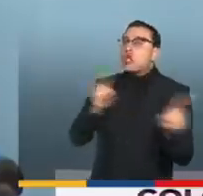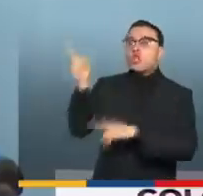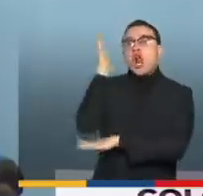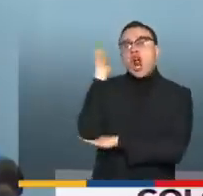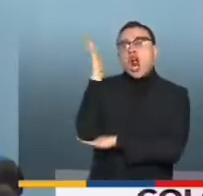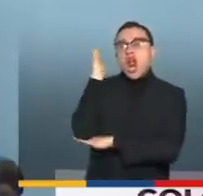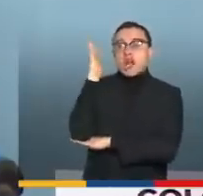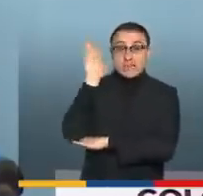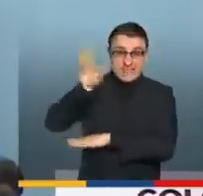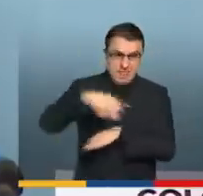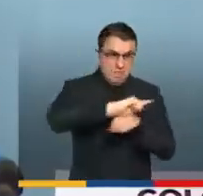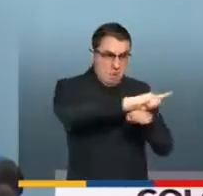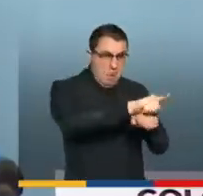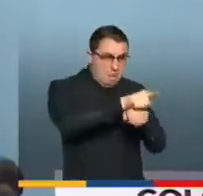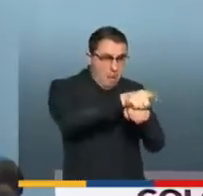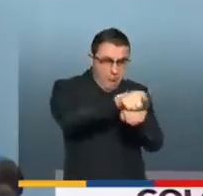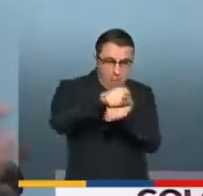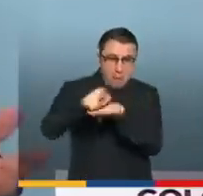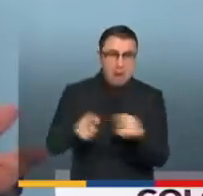tanques y los fusiles.